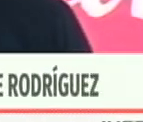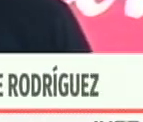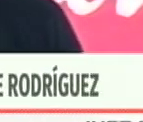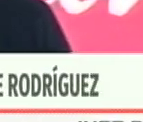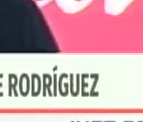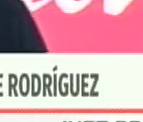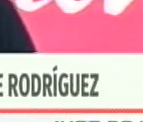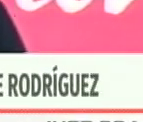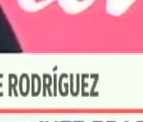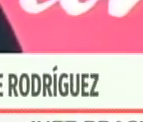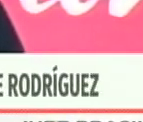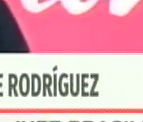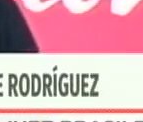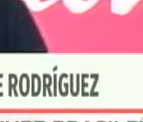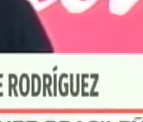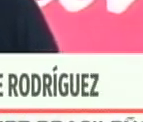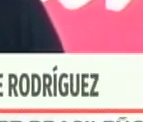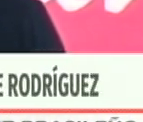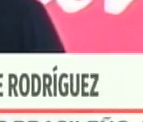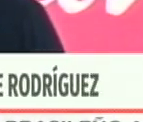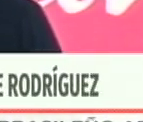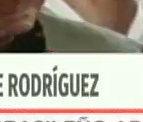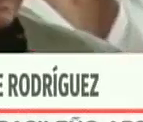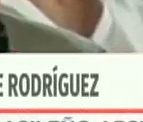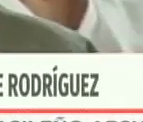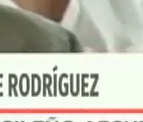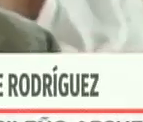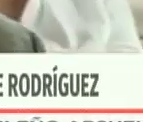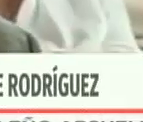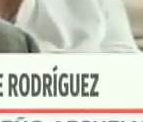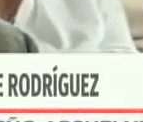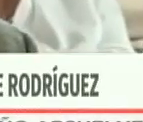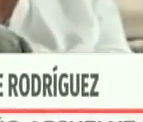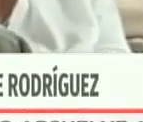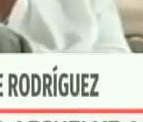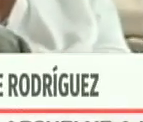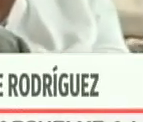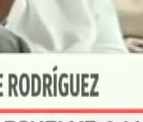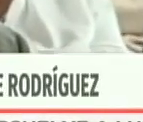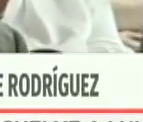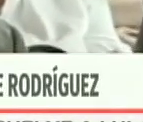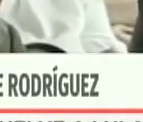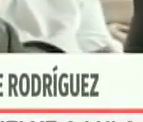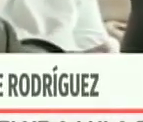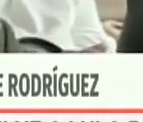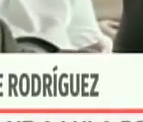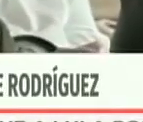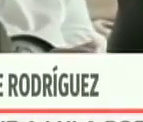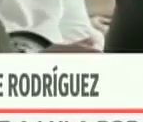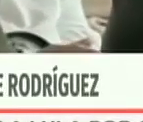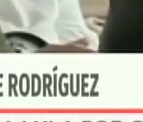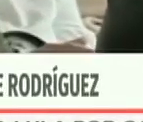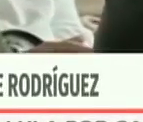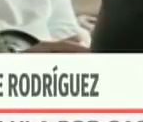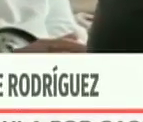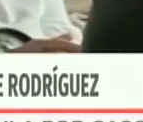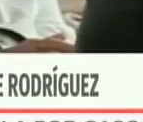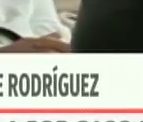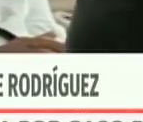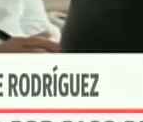año recuerda el hombre revolucionario que fue su padre Jorge Rodríguez y